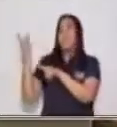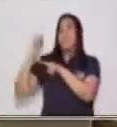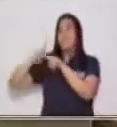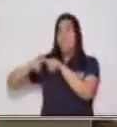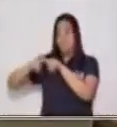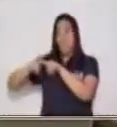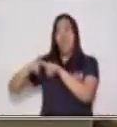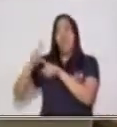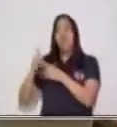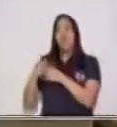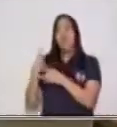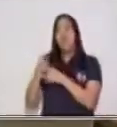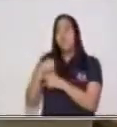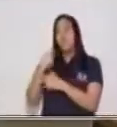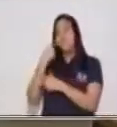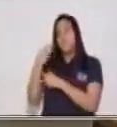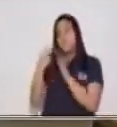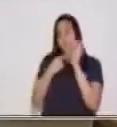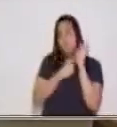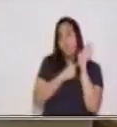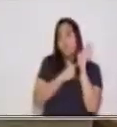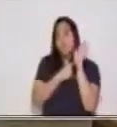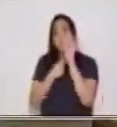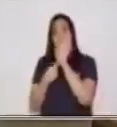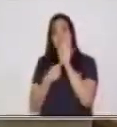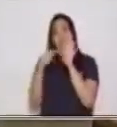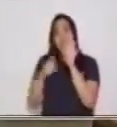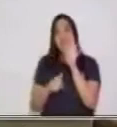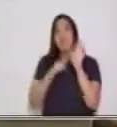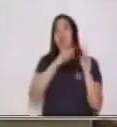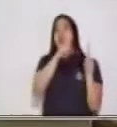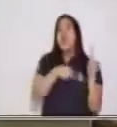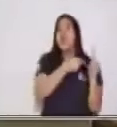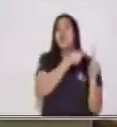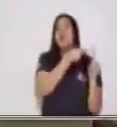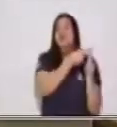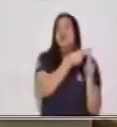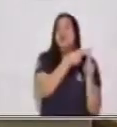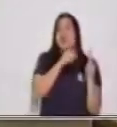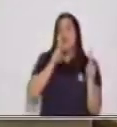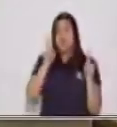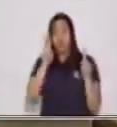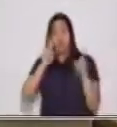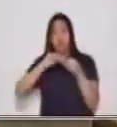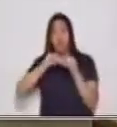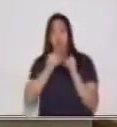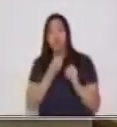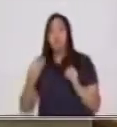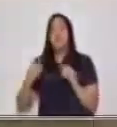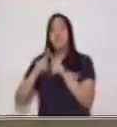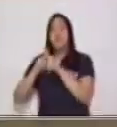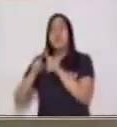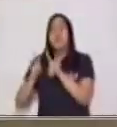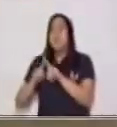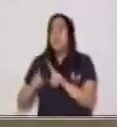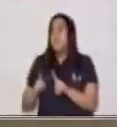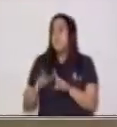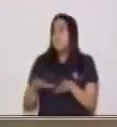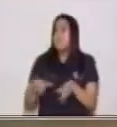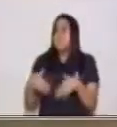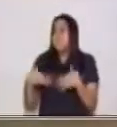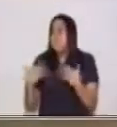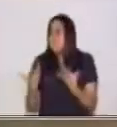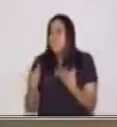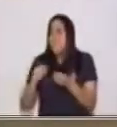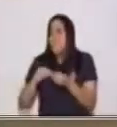nos dicen representemos la suma de dos números diferentes. ¿Pero qué números?